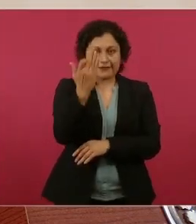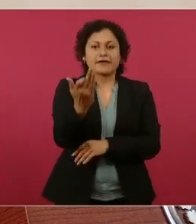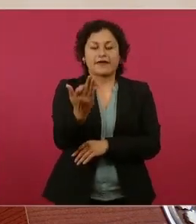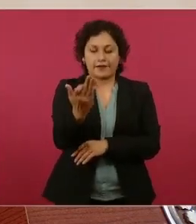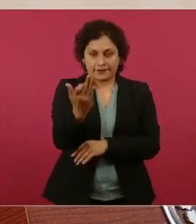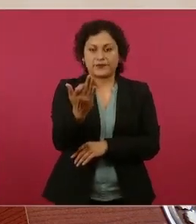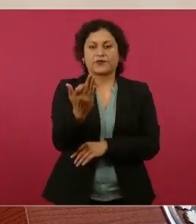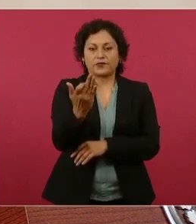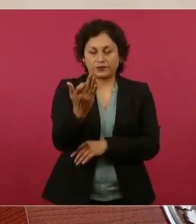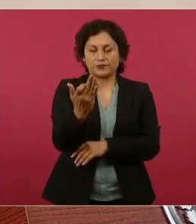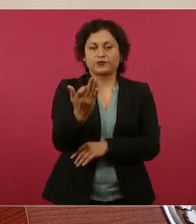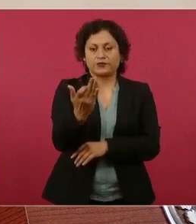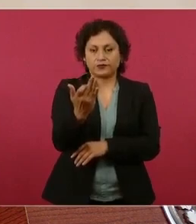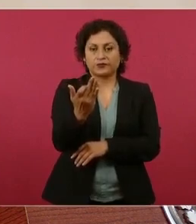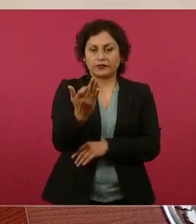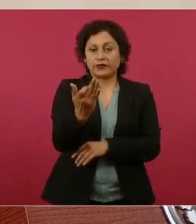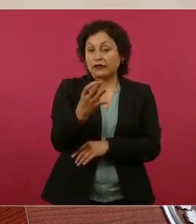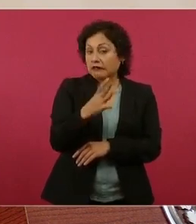el Poder